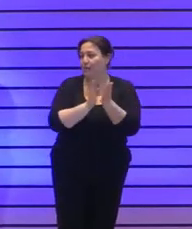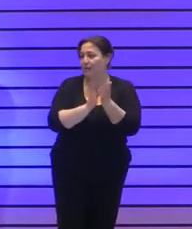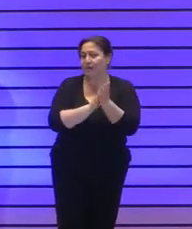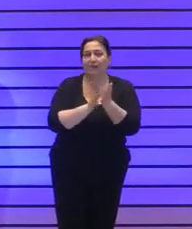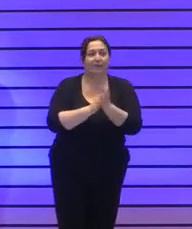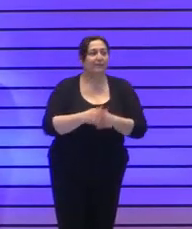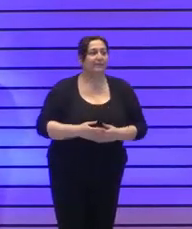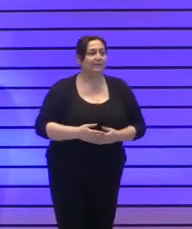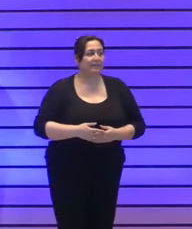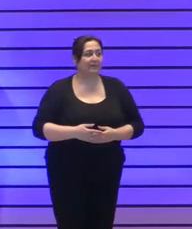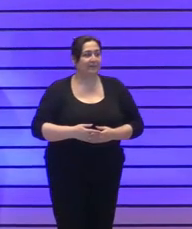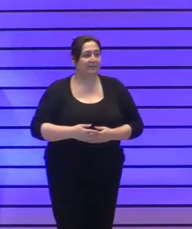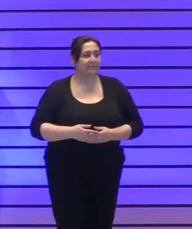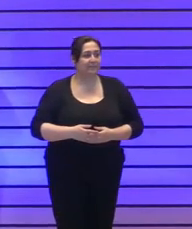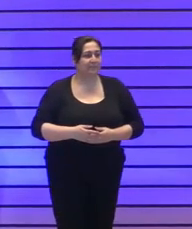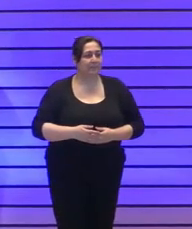sucesiva.